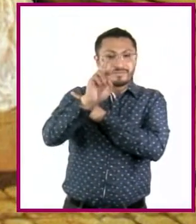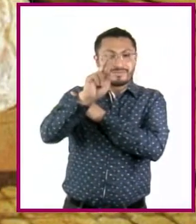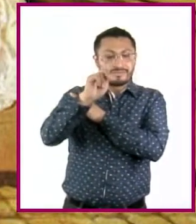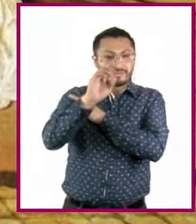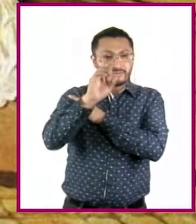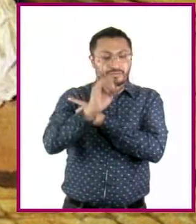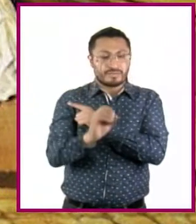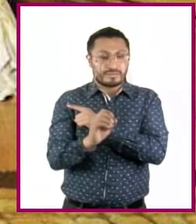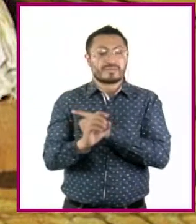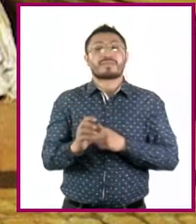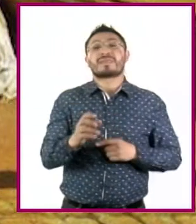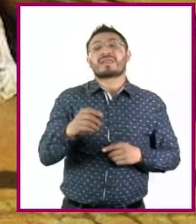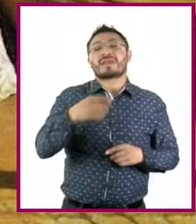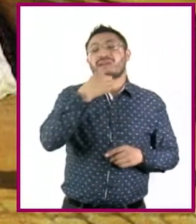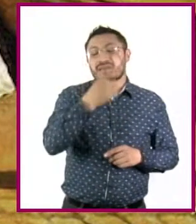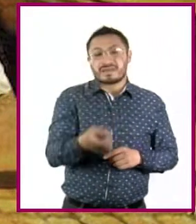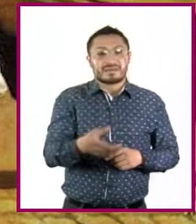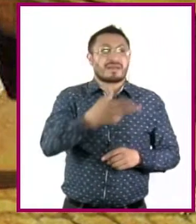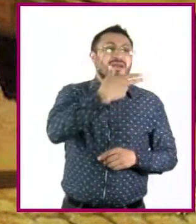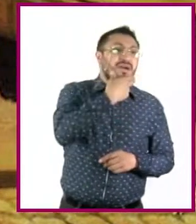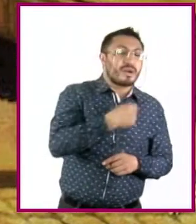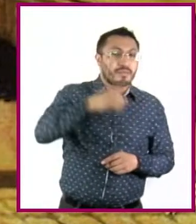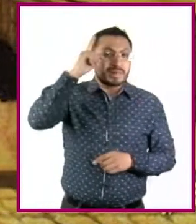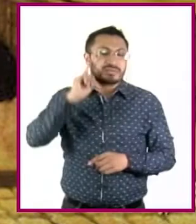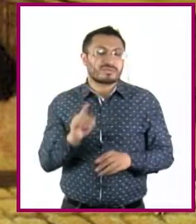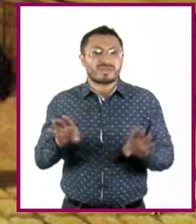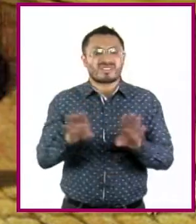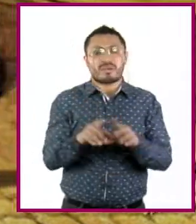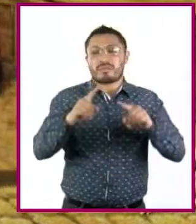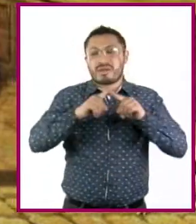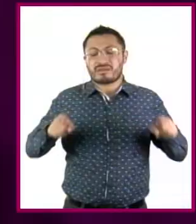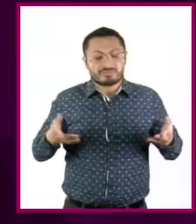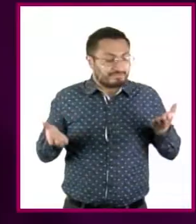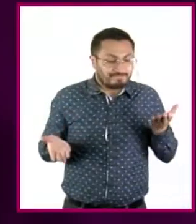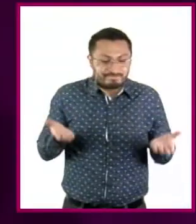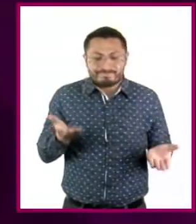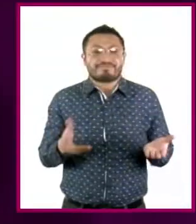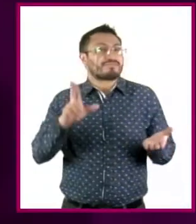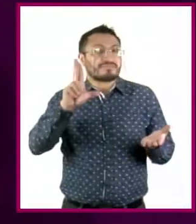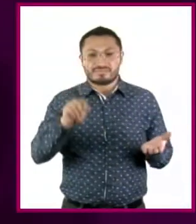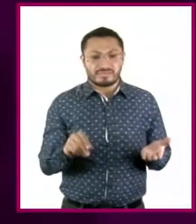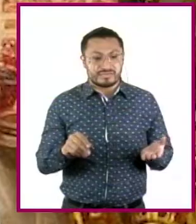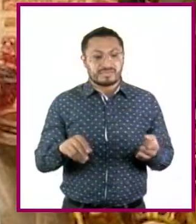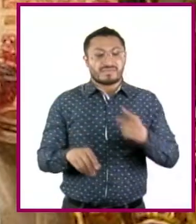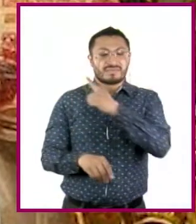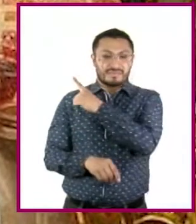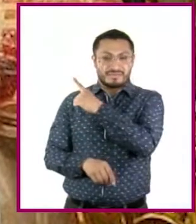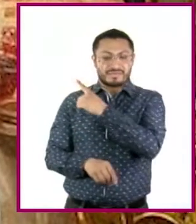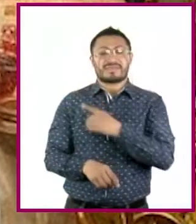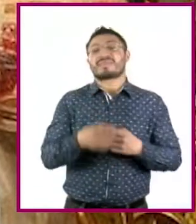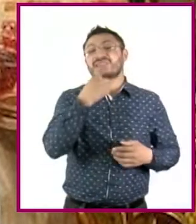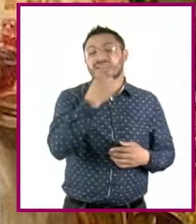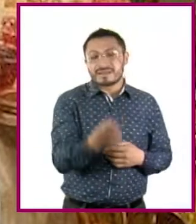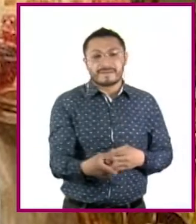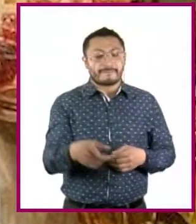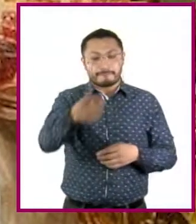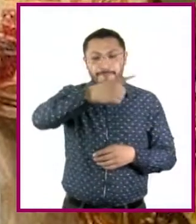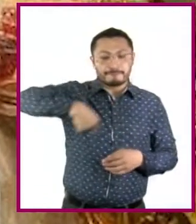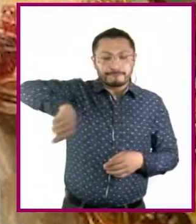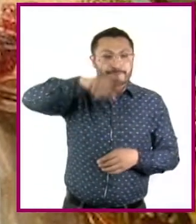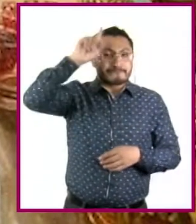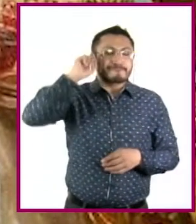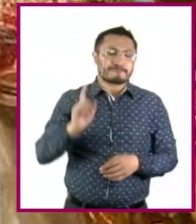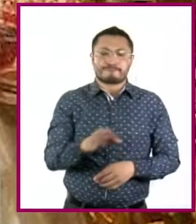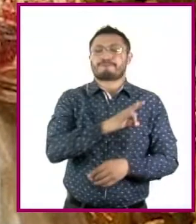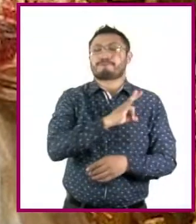los hombres y las mujeres no eran de ninguna manera diferentes. Y Voltaire afirmó que las mujeres son